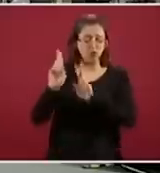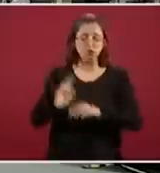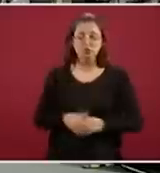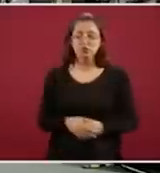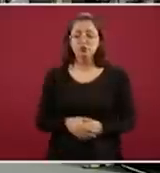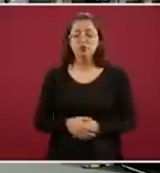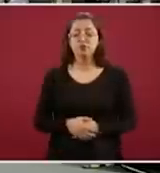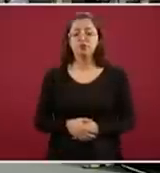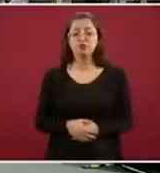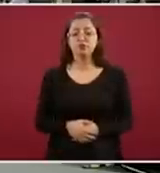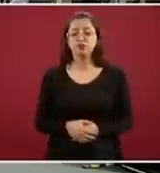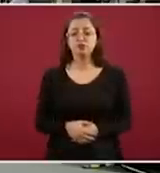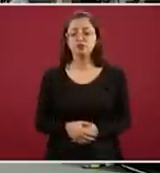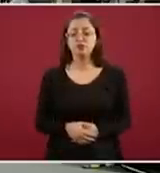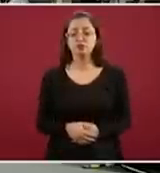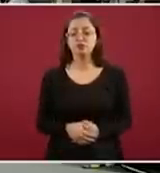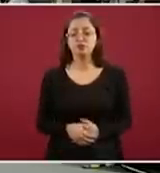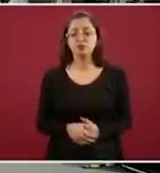A ver.